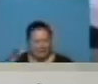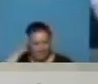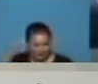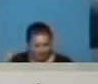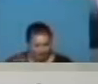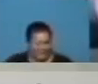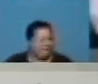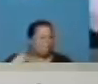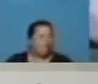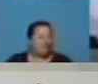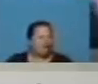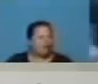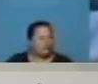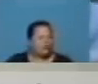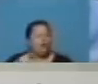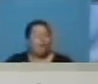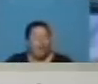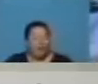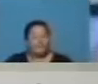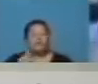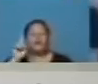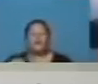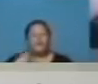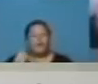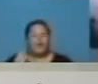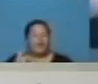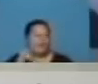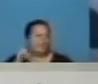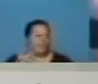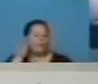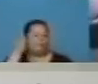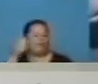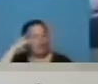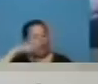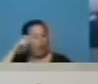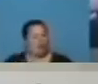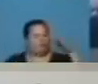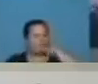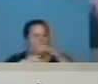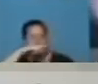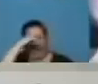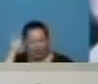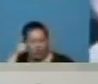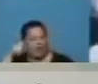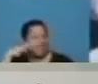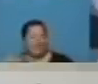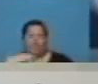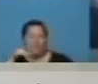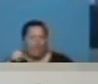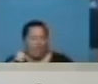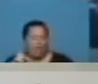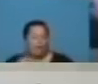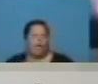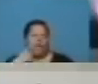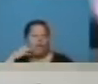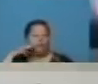magnitudes imposibles, con lo cual esto termina inexorablemente en la Corte Suprema de Justicia de la Nación, en la cual va a tener